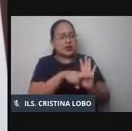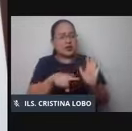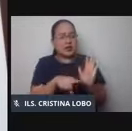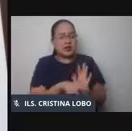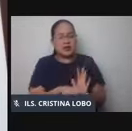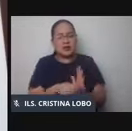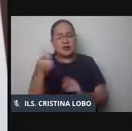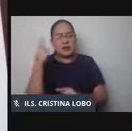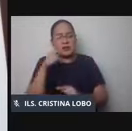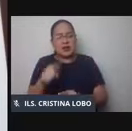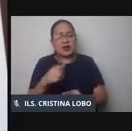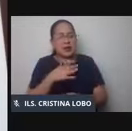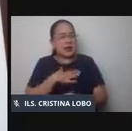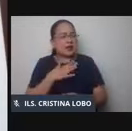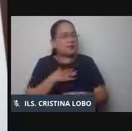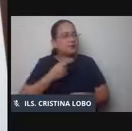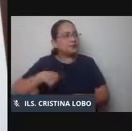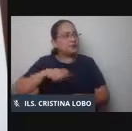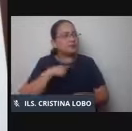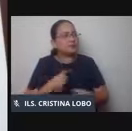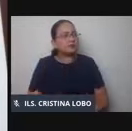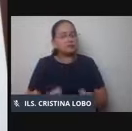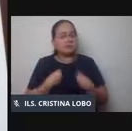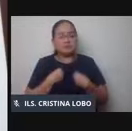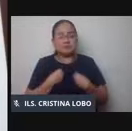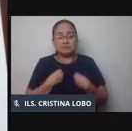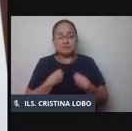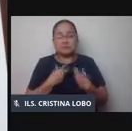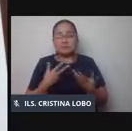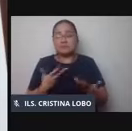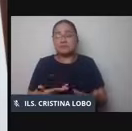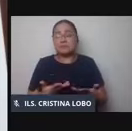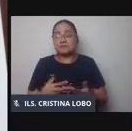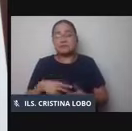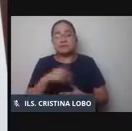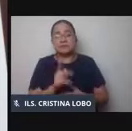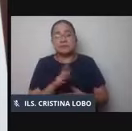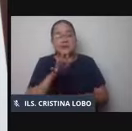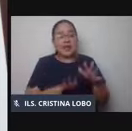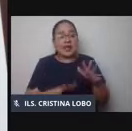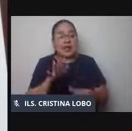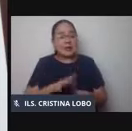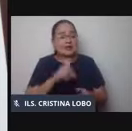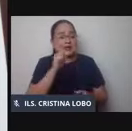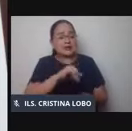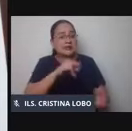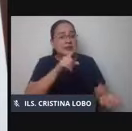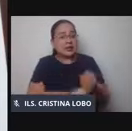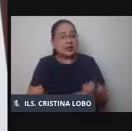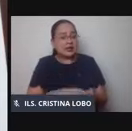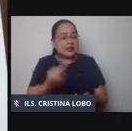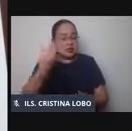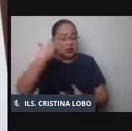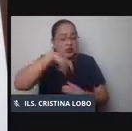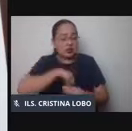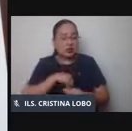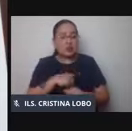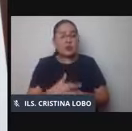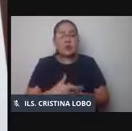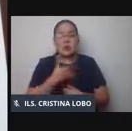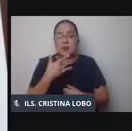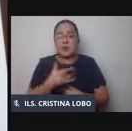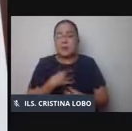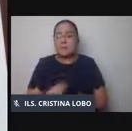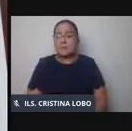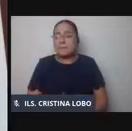para nuestra existencia, cuando está de manera activa, de manera permanente, viviendo en nosotros y en nosotras. Entonces,